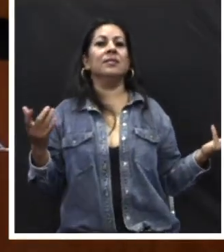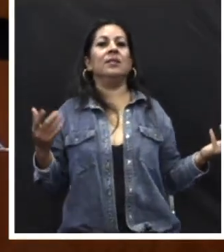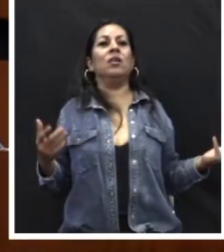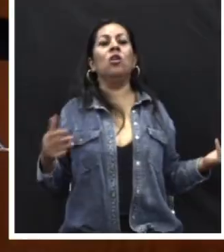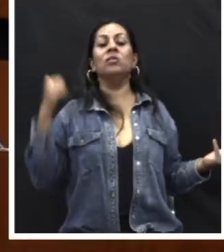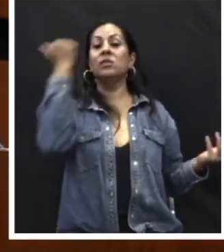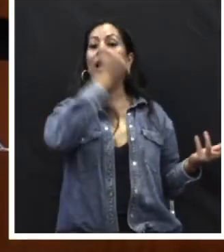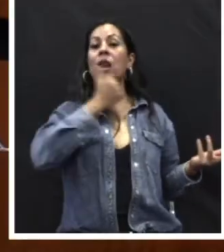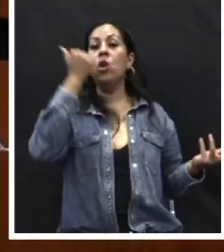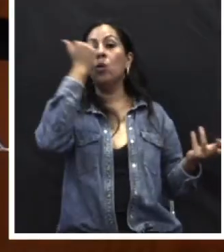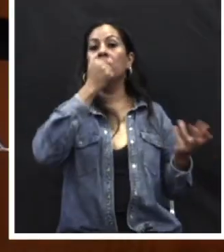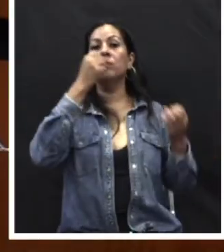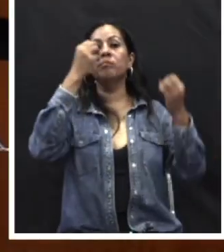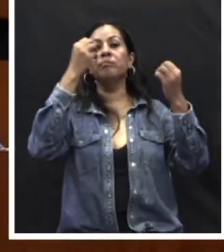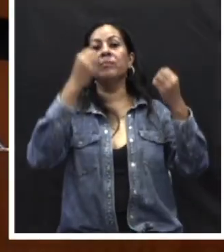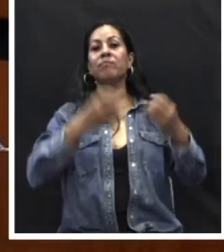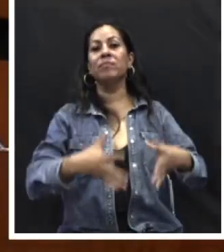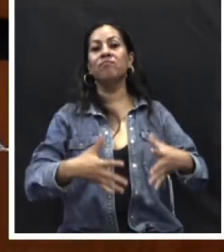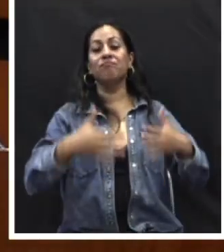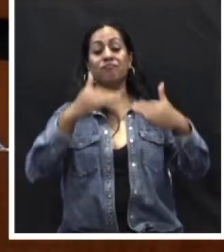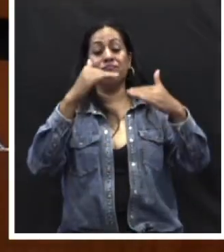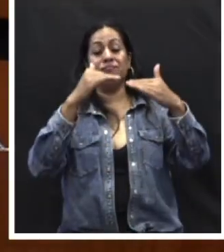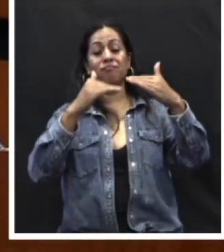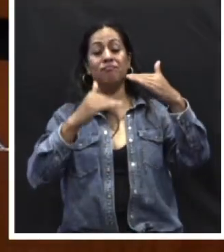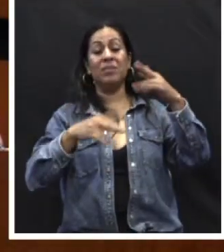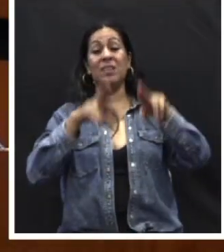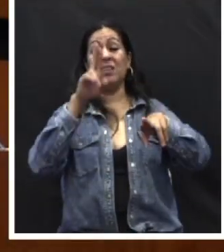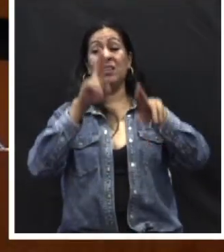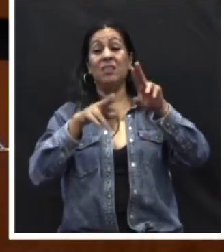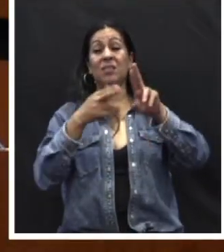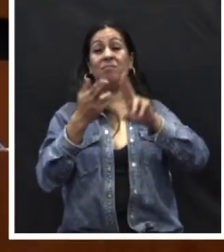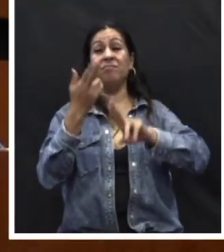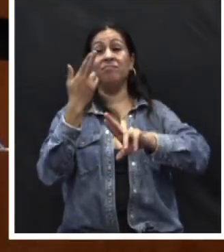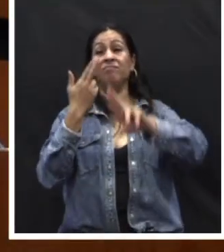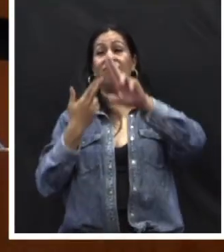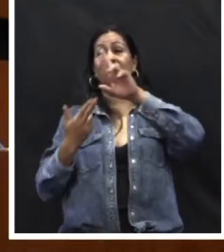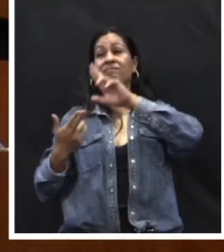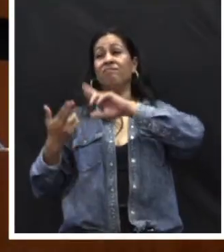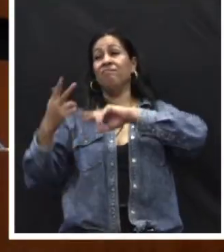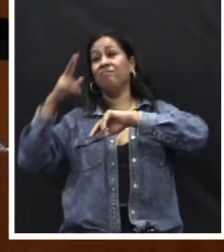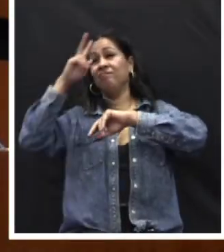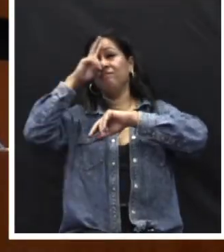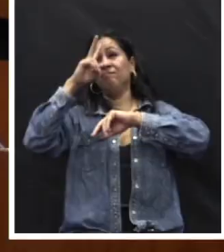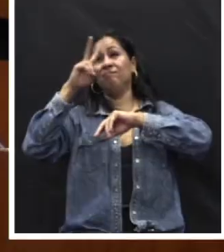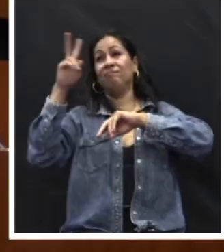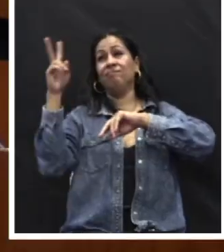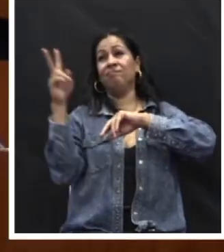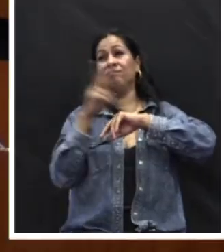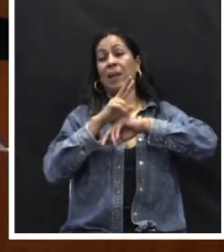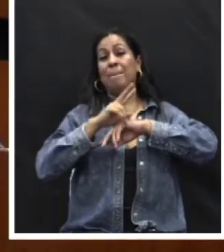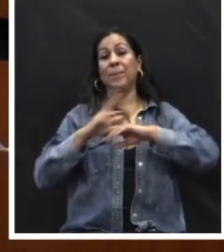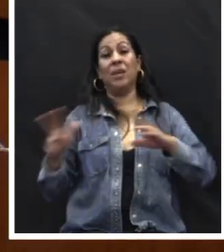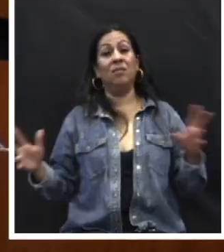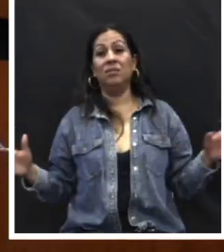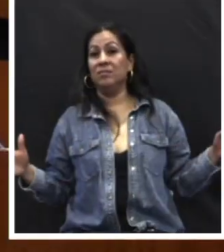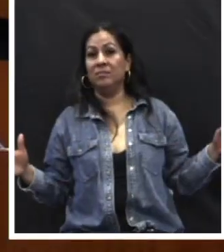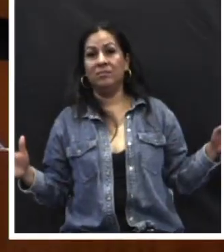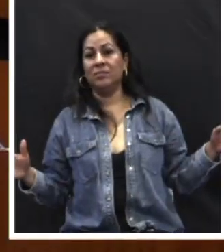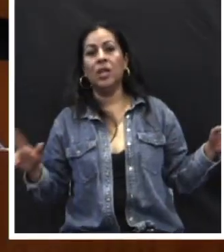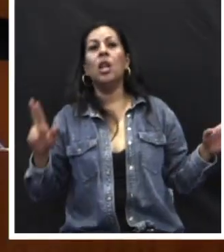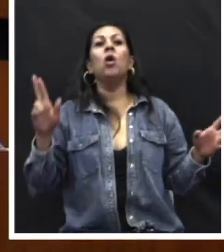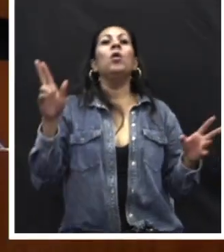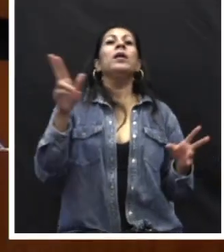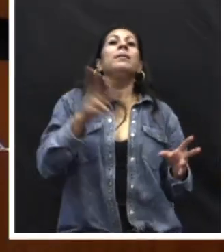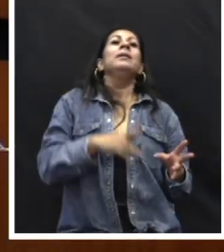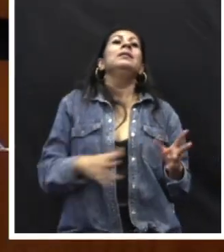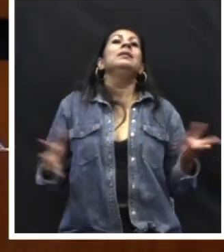matrícula universitaria cae, el nivel académico retrocede y la crítica desaparece. La